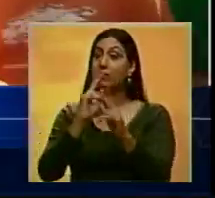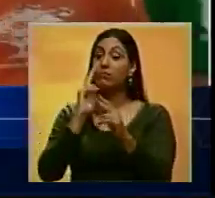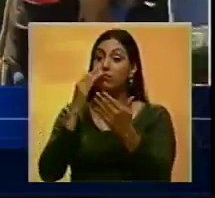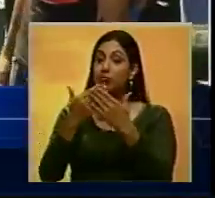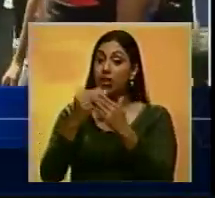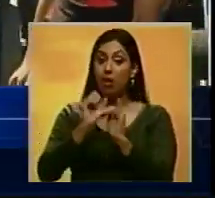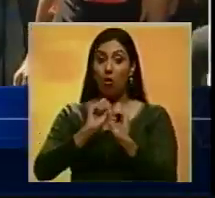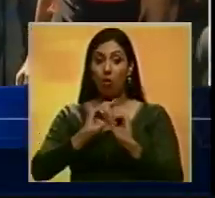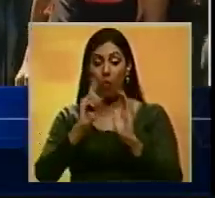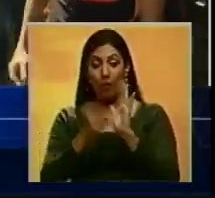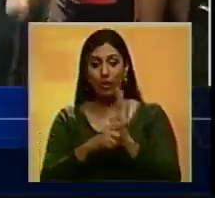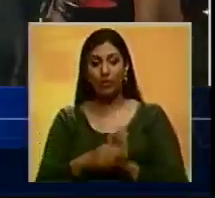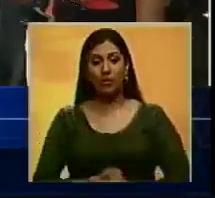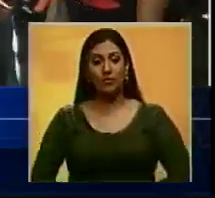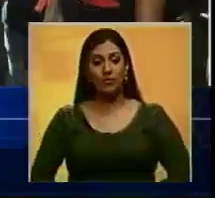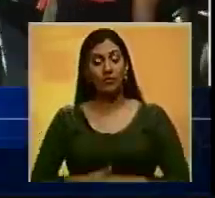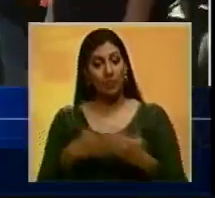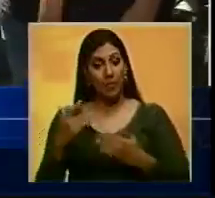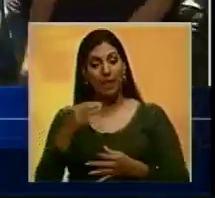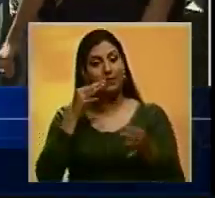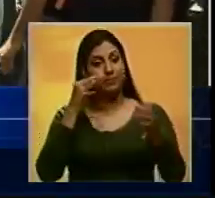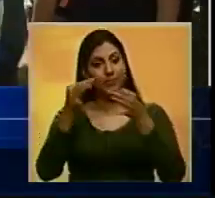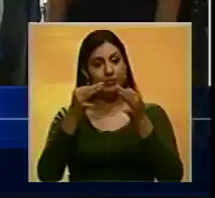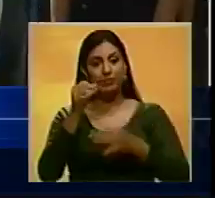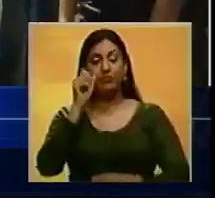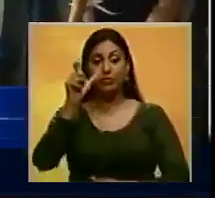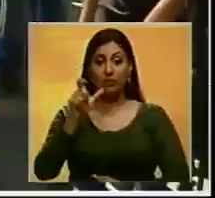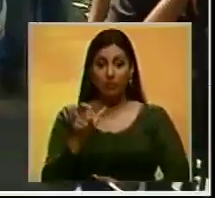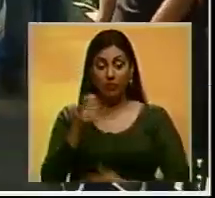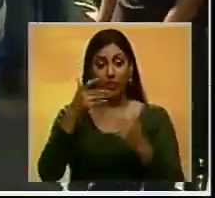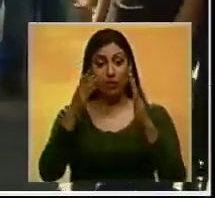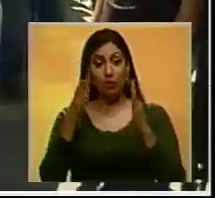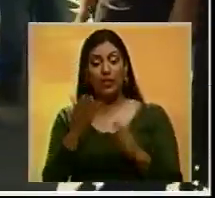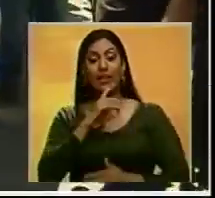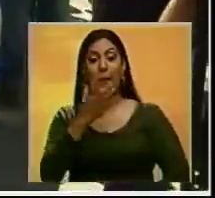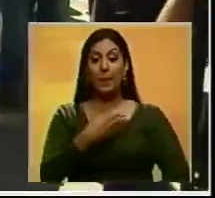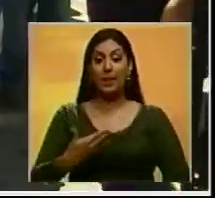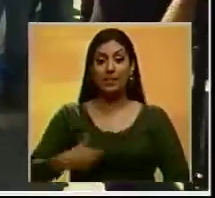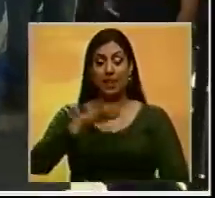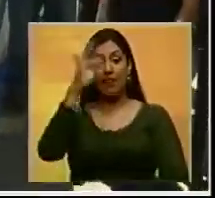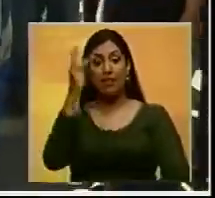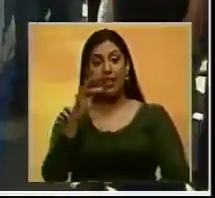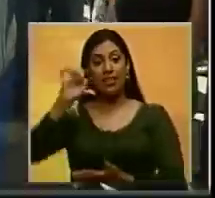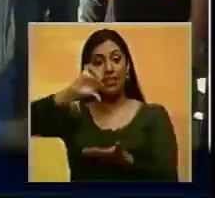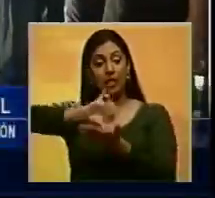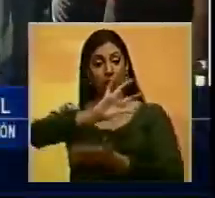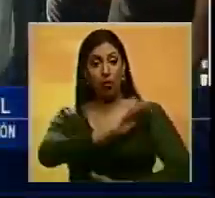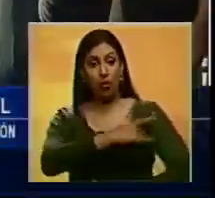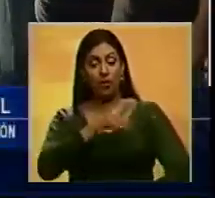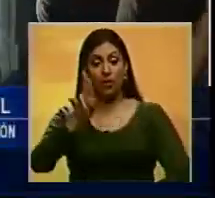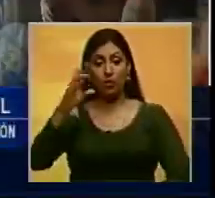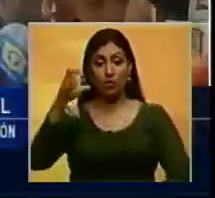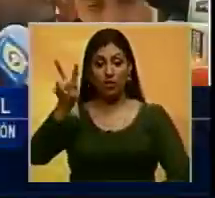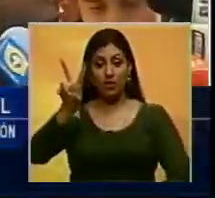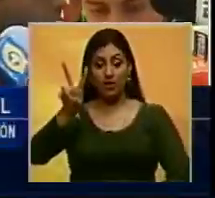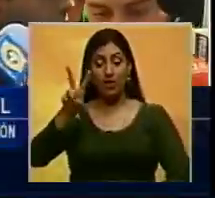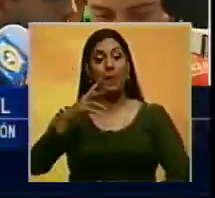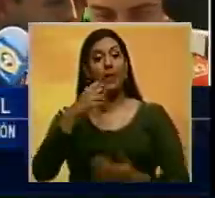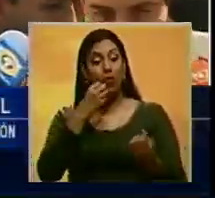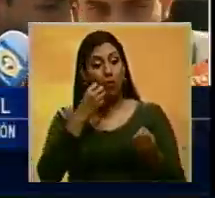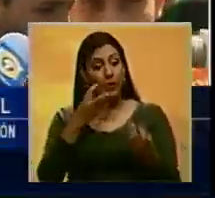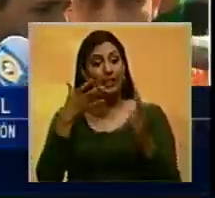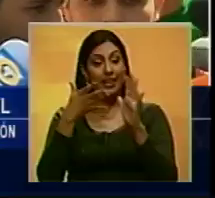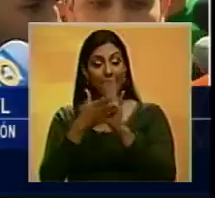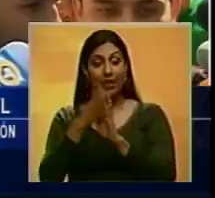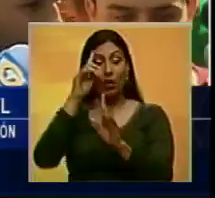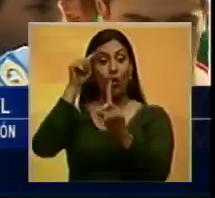veamos concretadas. Bien, son palabras entonces de Hasler Iglesias, presidente de la Federación de Centros Universitarios del UCB. Confirma